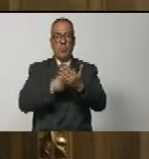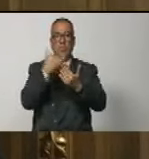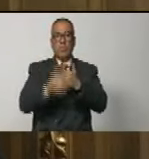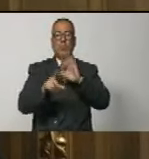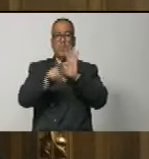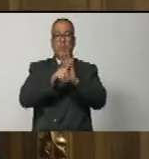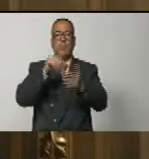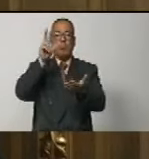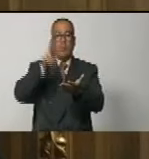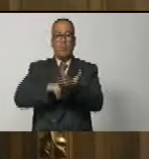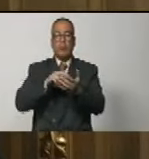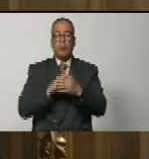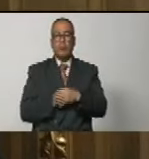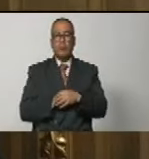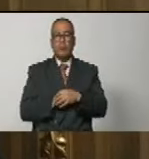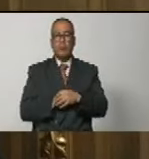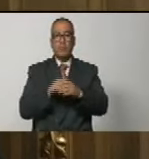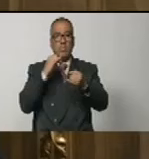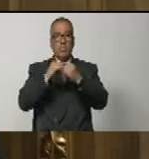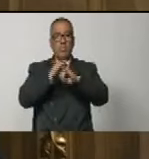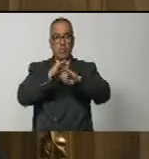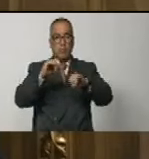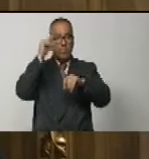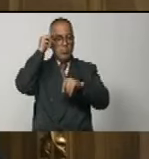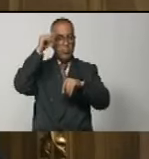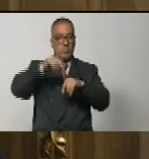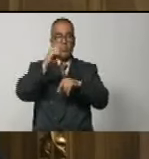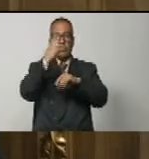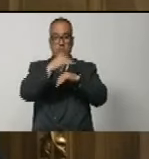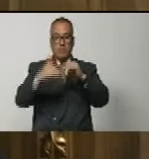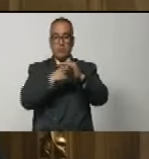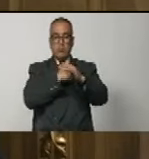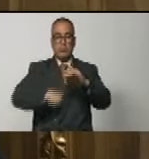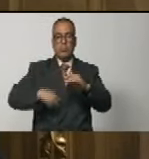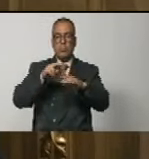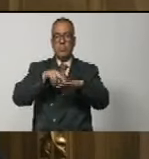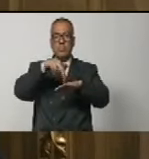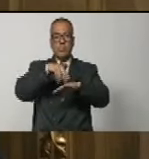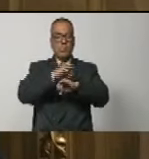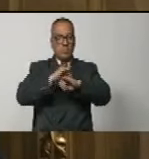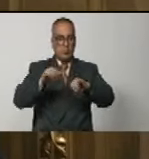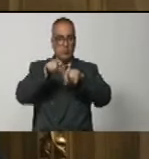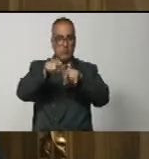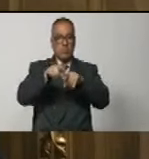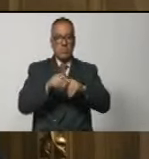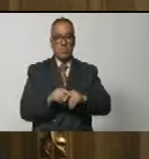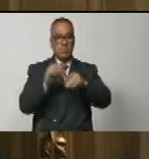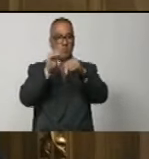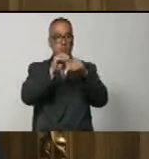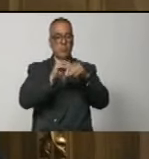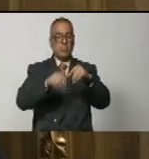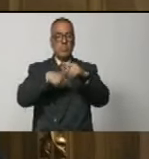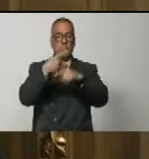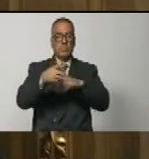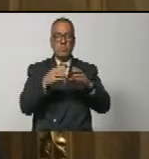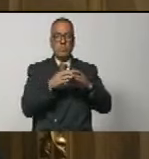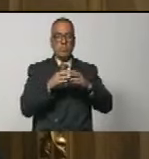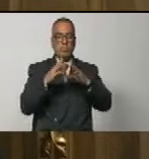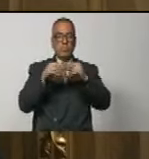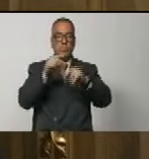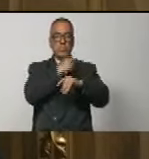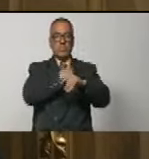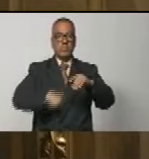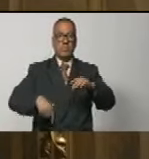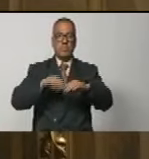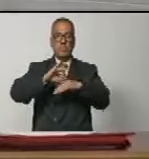ley, resultando aprobado. Agotada la agenda del día, el primer vicepresidente levantó la sesión ordinaria y convocó para la próxima sesión. Es todo,